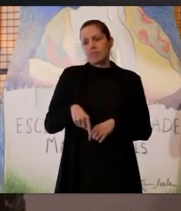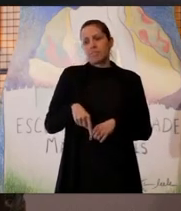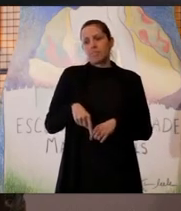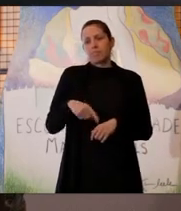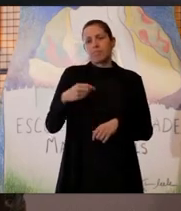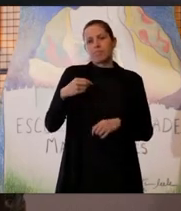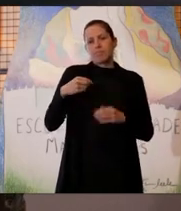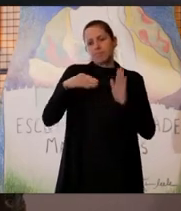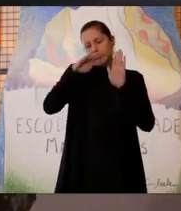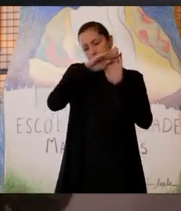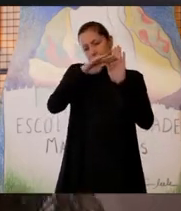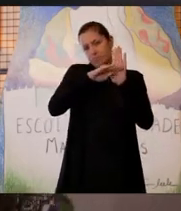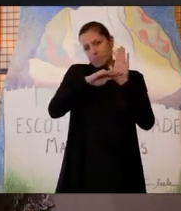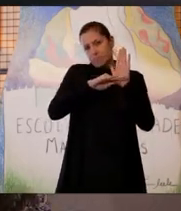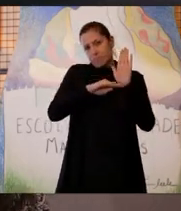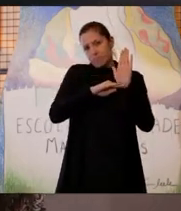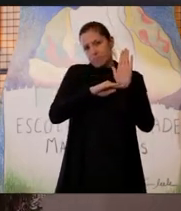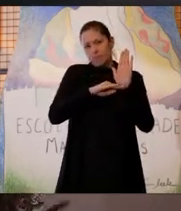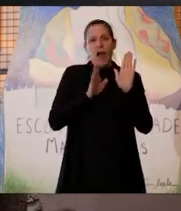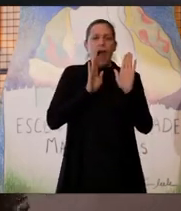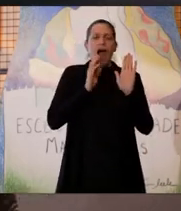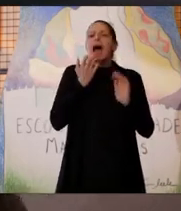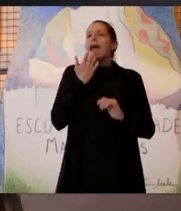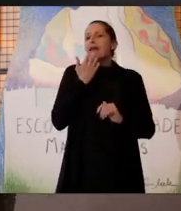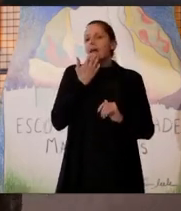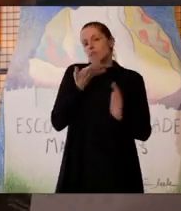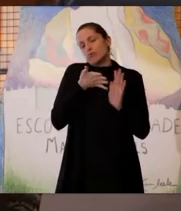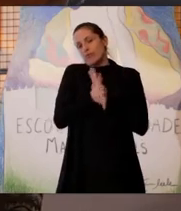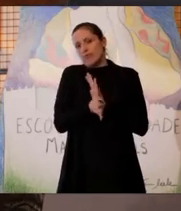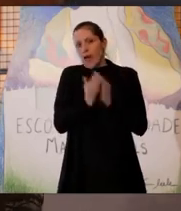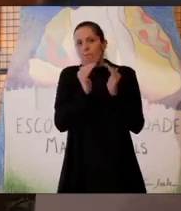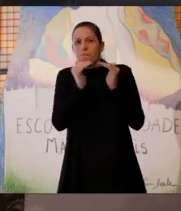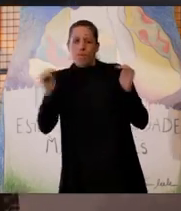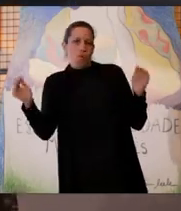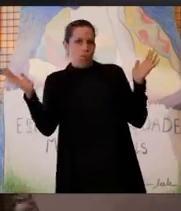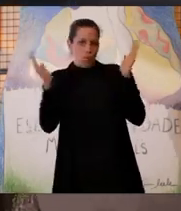esos datos de la paridad por lo tanto